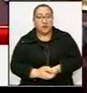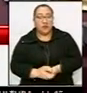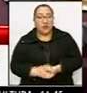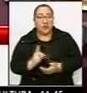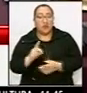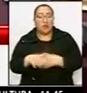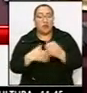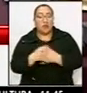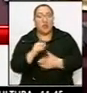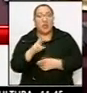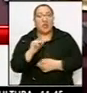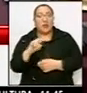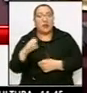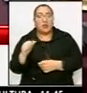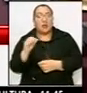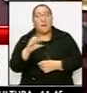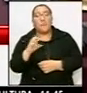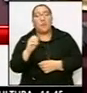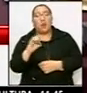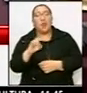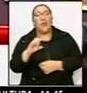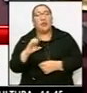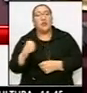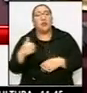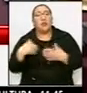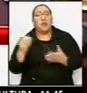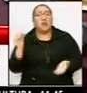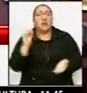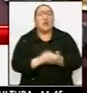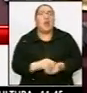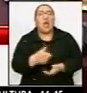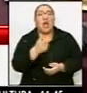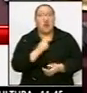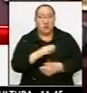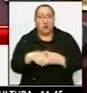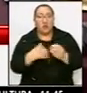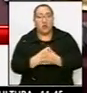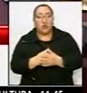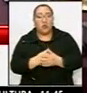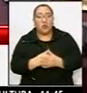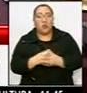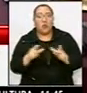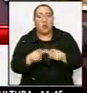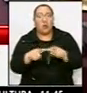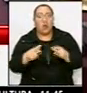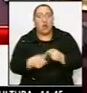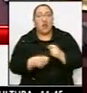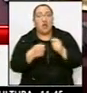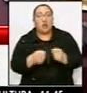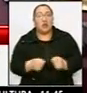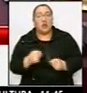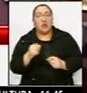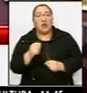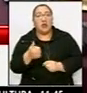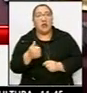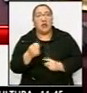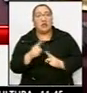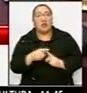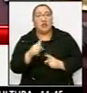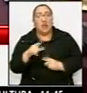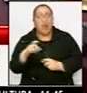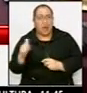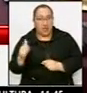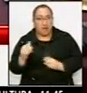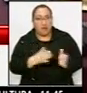de la represa de Pohecho se pueda llevar agua para volver a zona agrícola, Talara, ya que el petróleo está en su parte